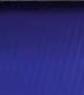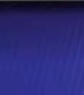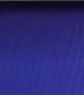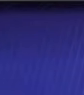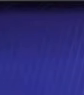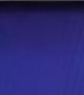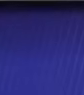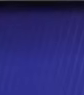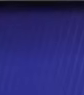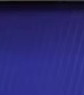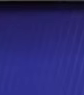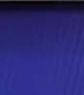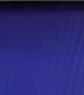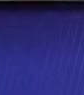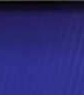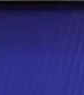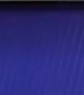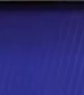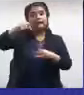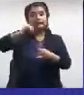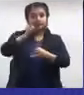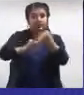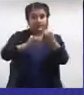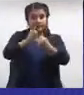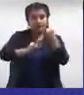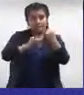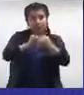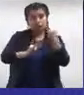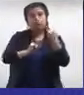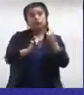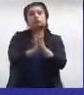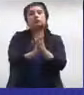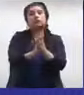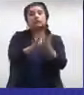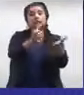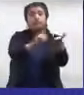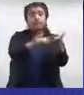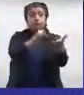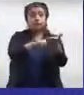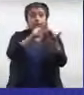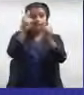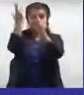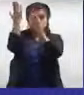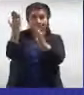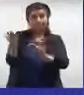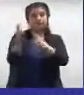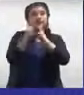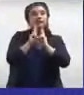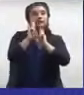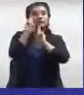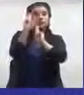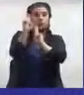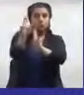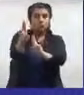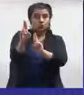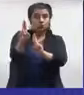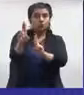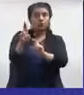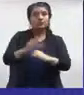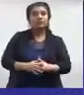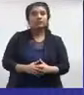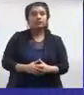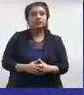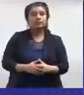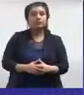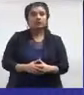Señores representantes, en este momento se cierra la votación. El resultado de la votación es el